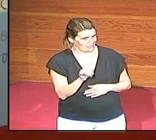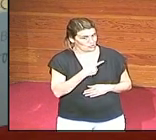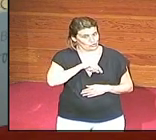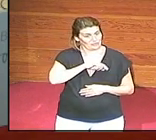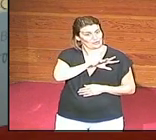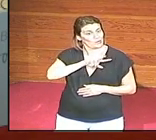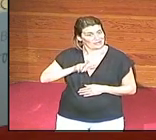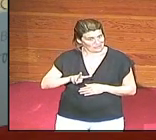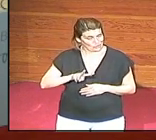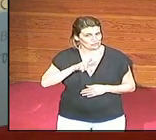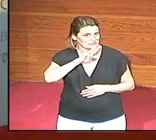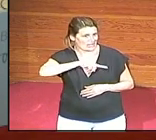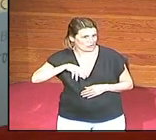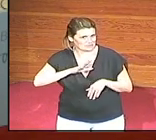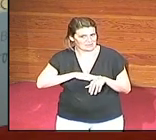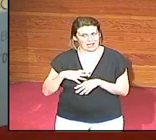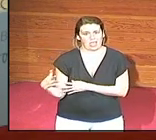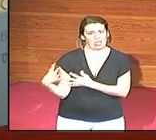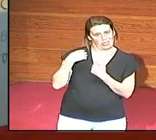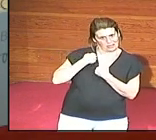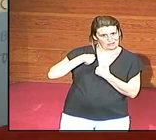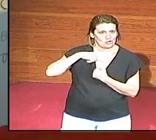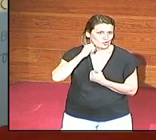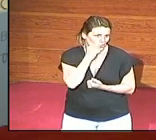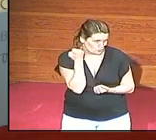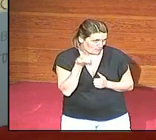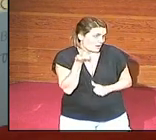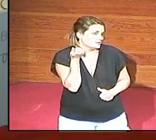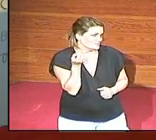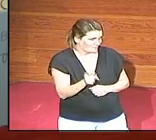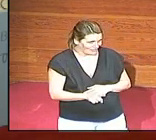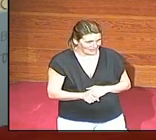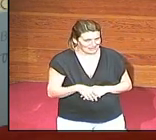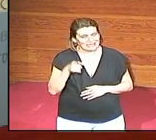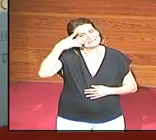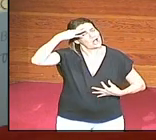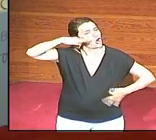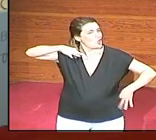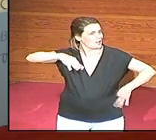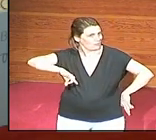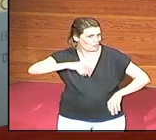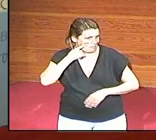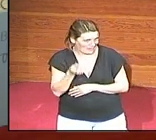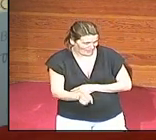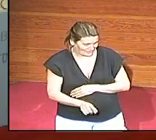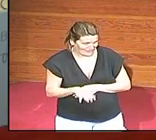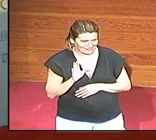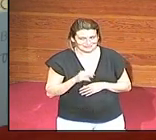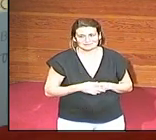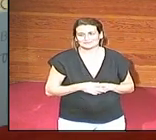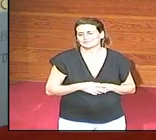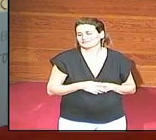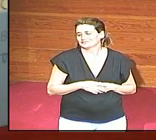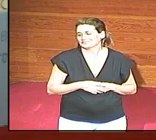52 razones para ser invadidos por Rusia por nazis. Esta es la lógica aplastante que quiero